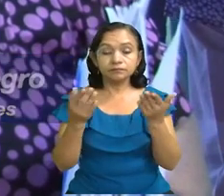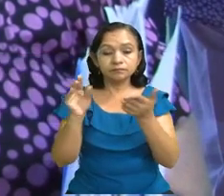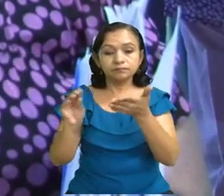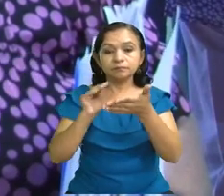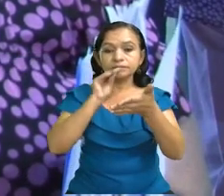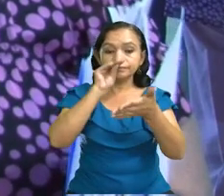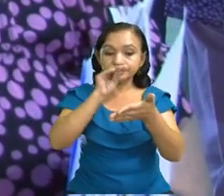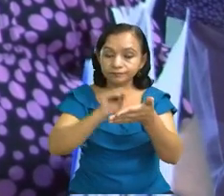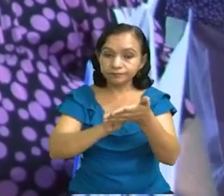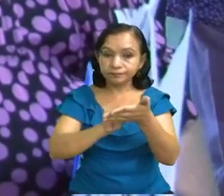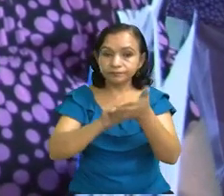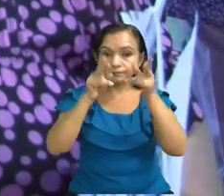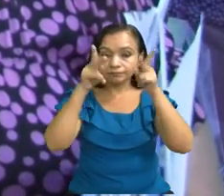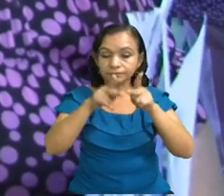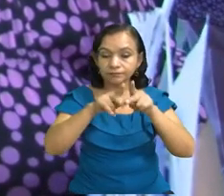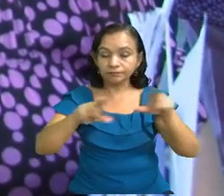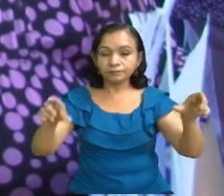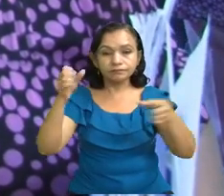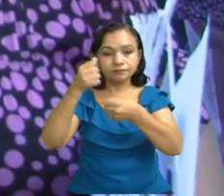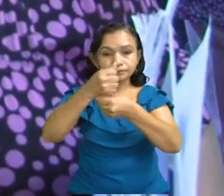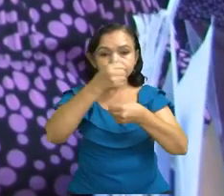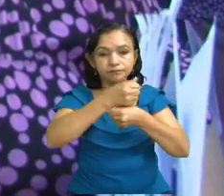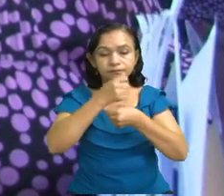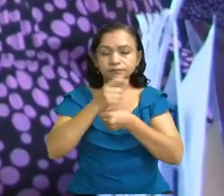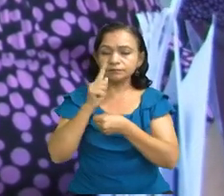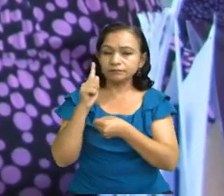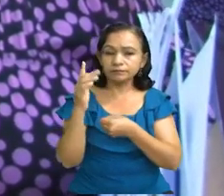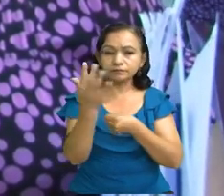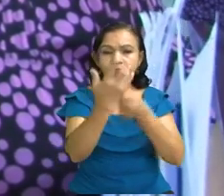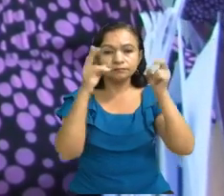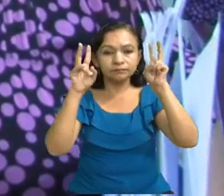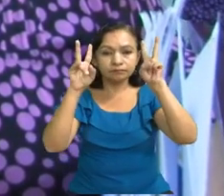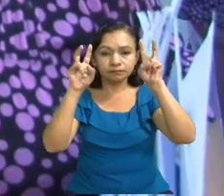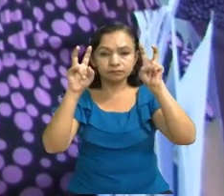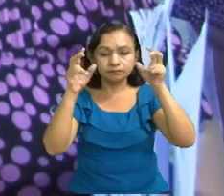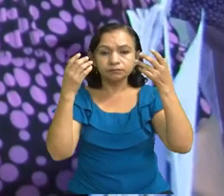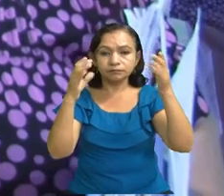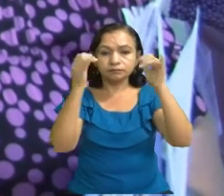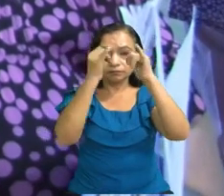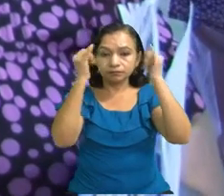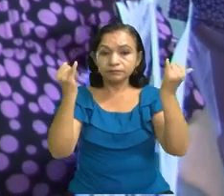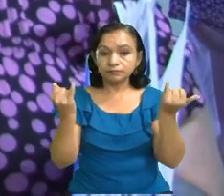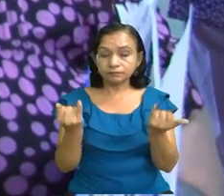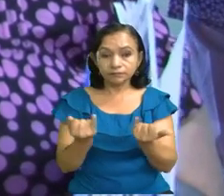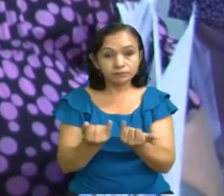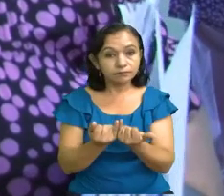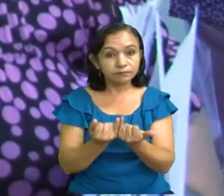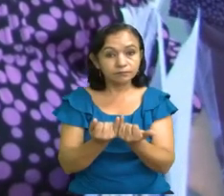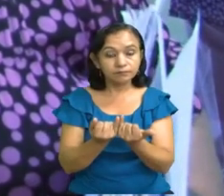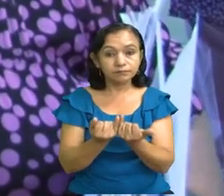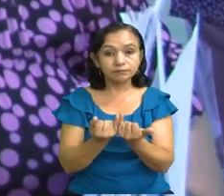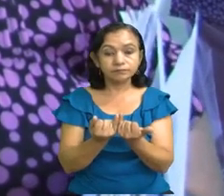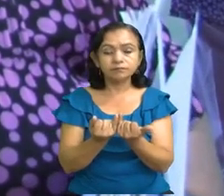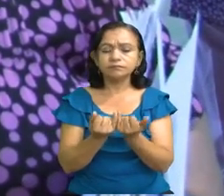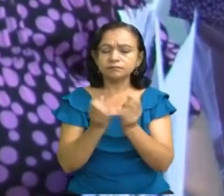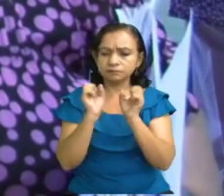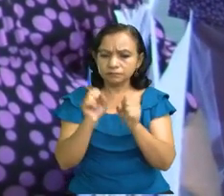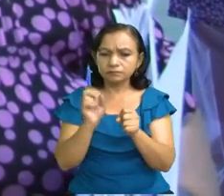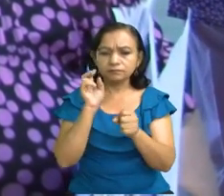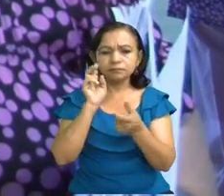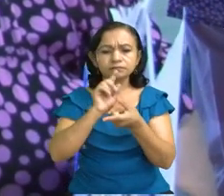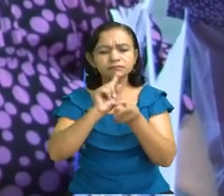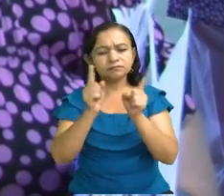incluimos en este plan de trabajo todos los temas, instrumentos internacionales que tienen que ver con el